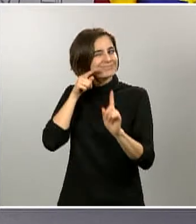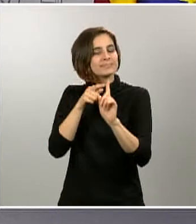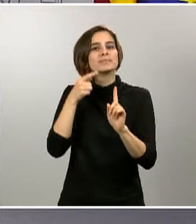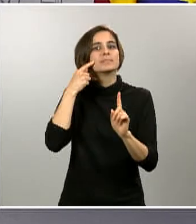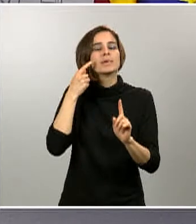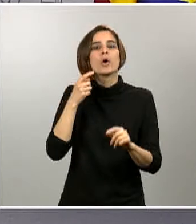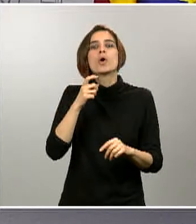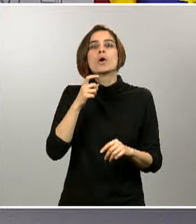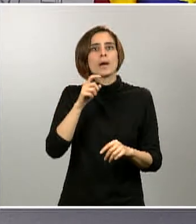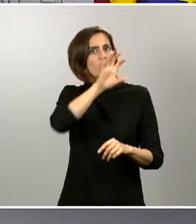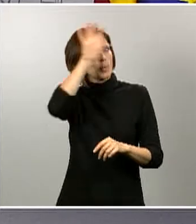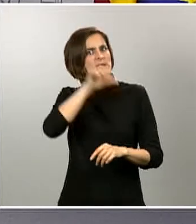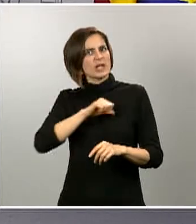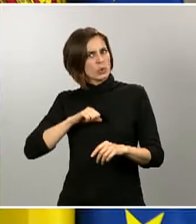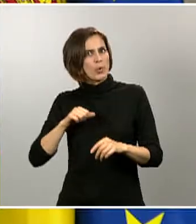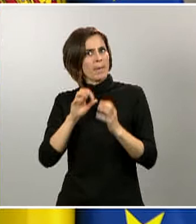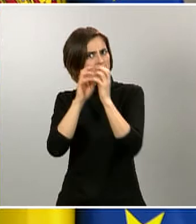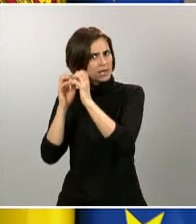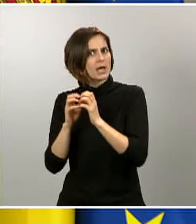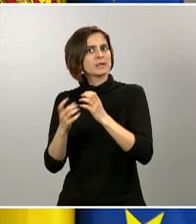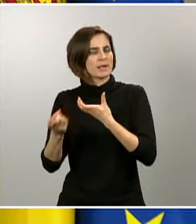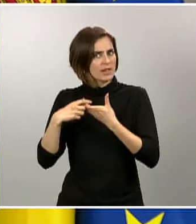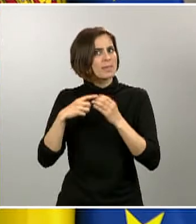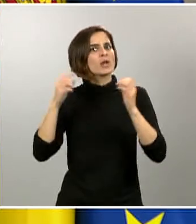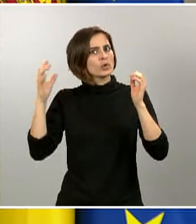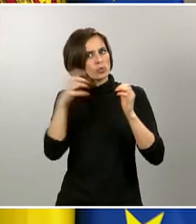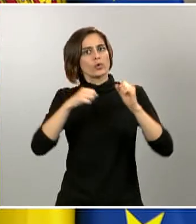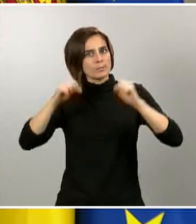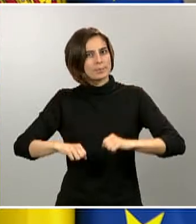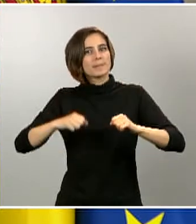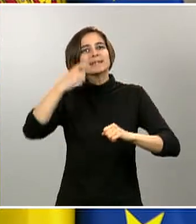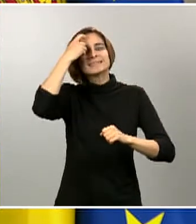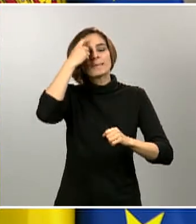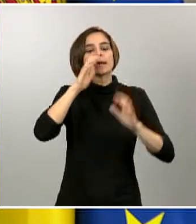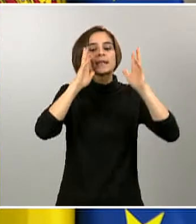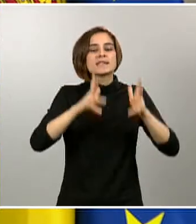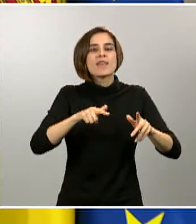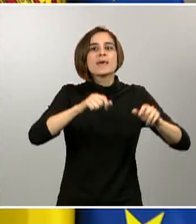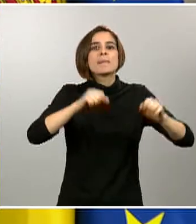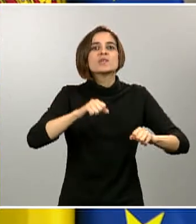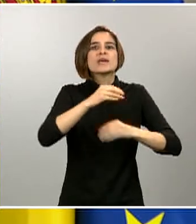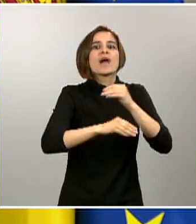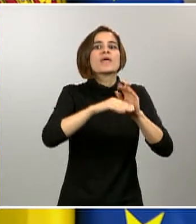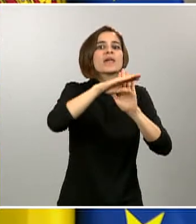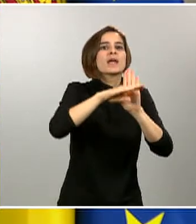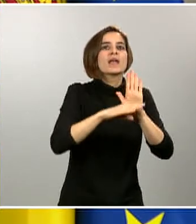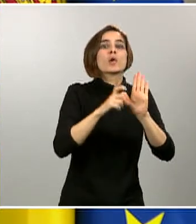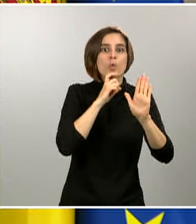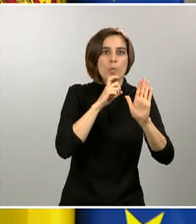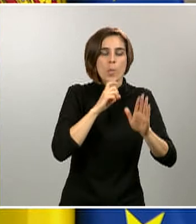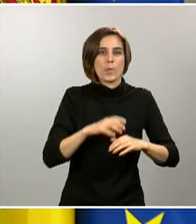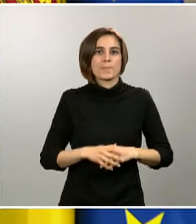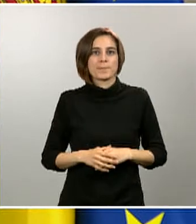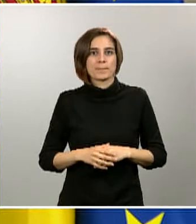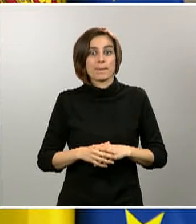autónomas, indicando cómo había que proceder en las residencias de mayores. Protocolo que ya en el contexto del decreto de alarma acordado el 14 de